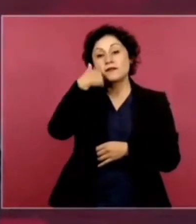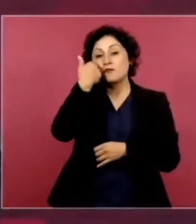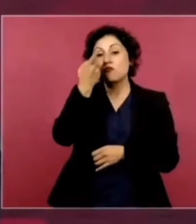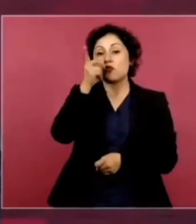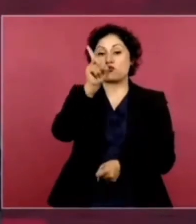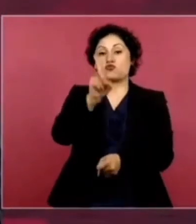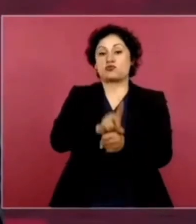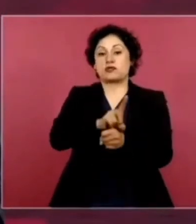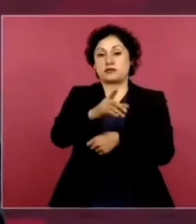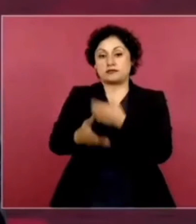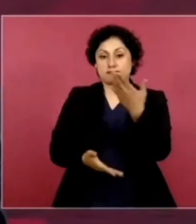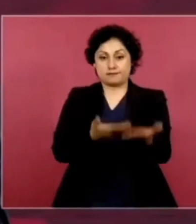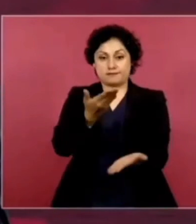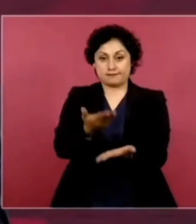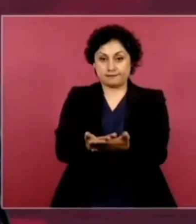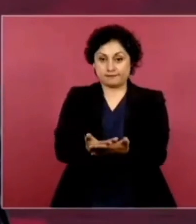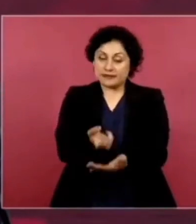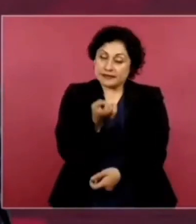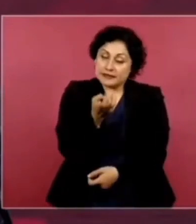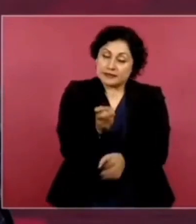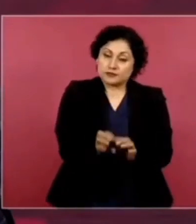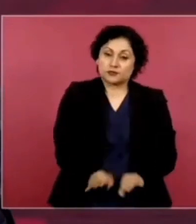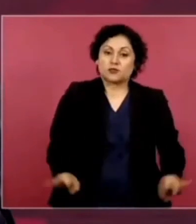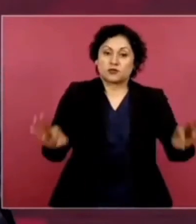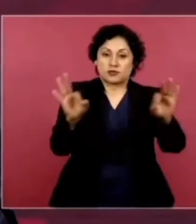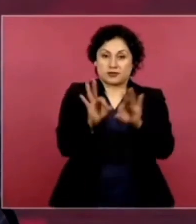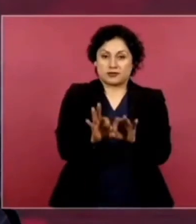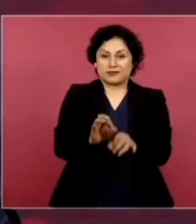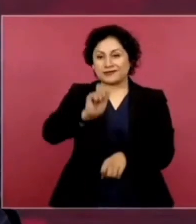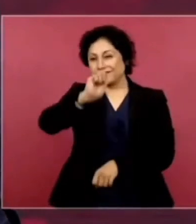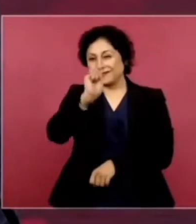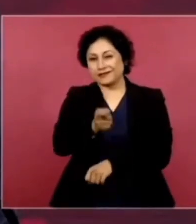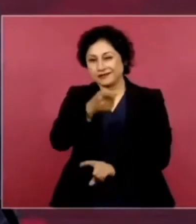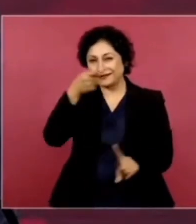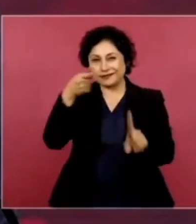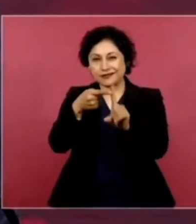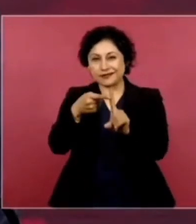servicio, que se le tenga amor al pueblo.